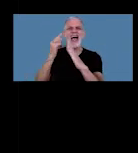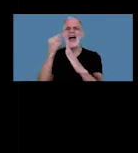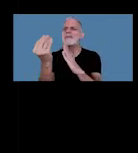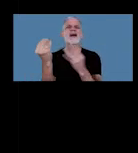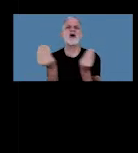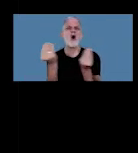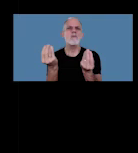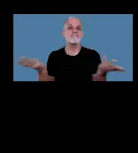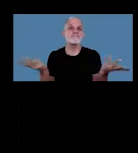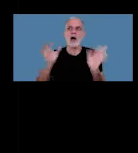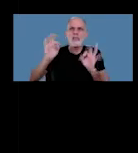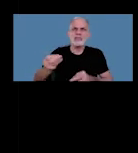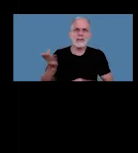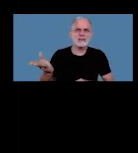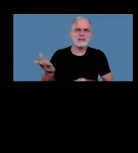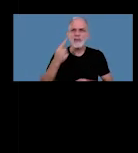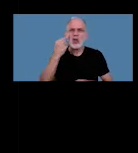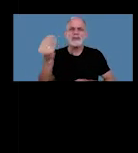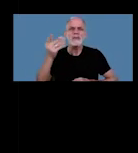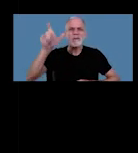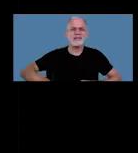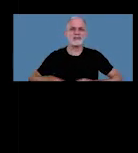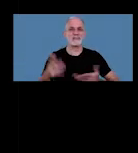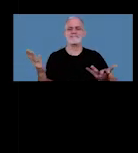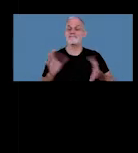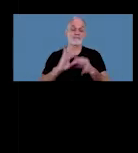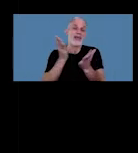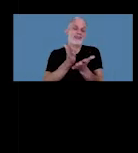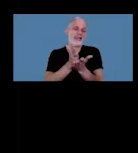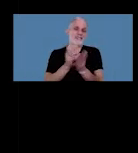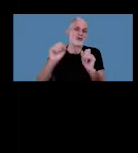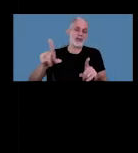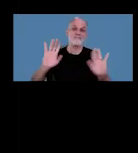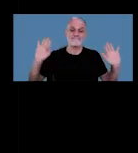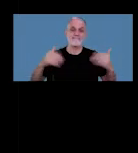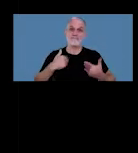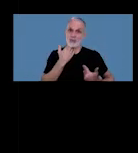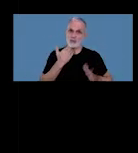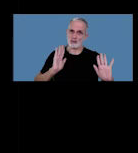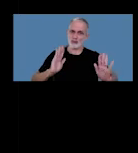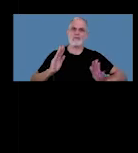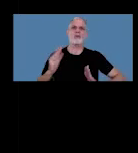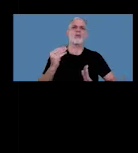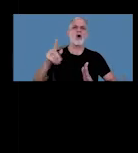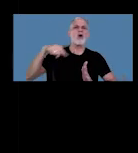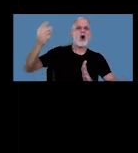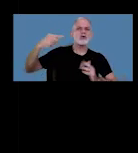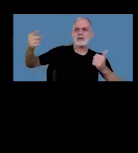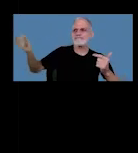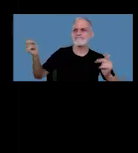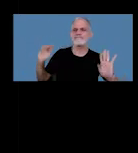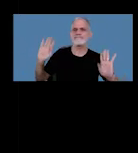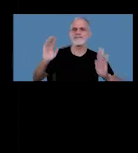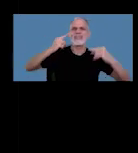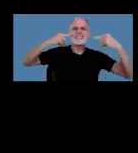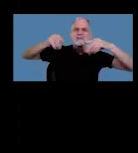vamos a definirlo entonces? Bueno, por autonomía del derecho tributario nosotros no podemos acudir a ningún otro